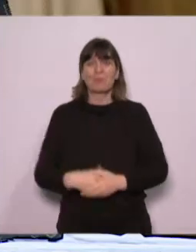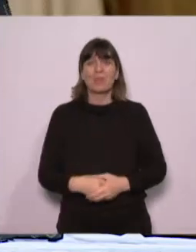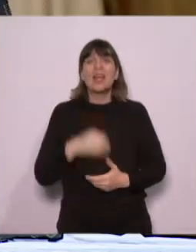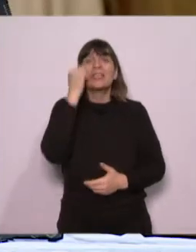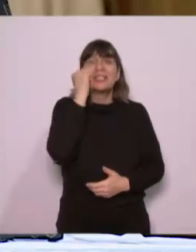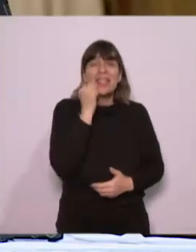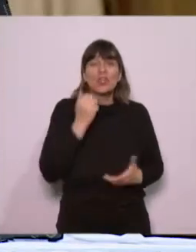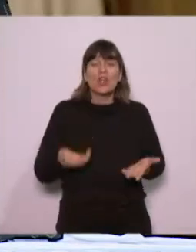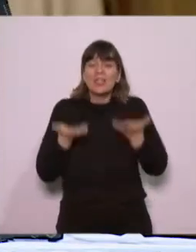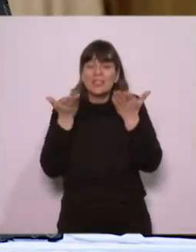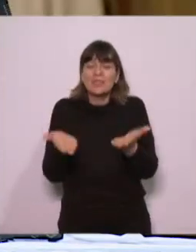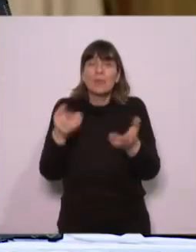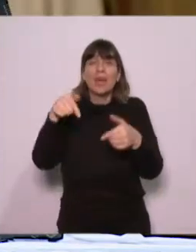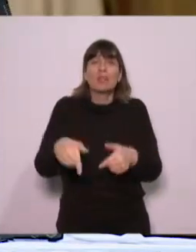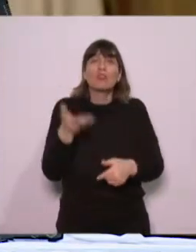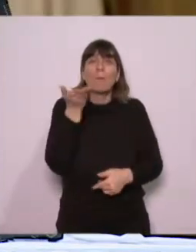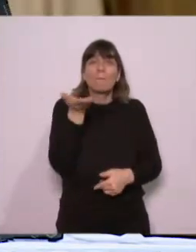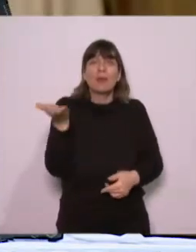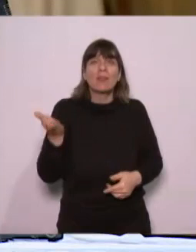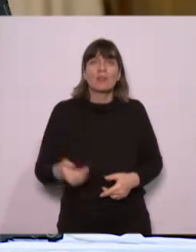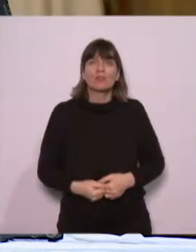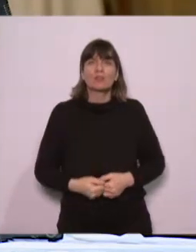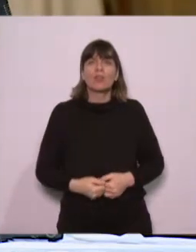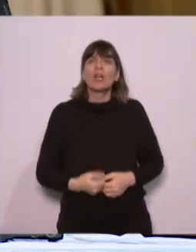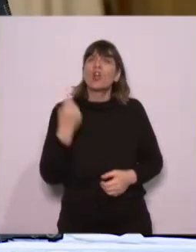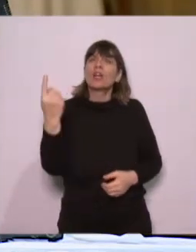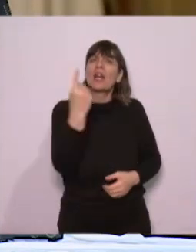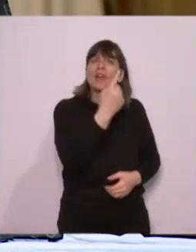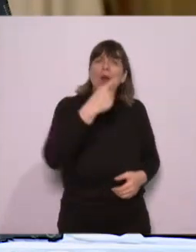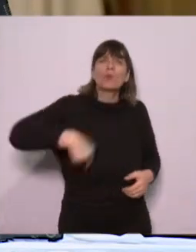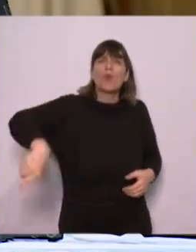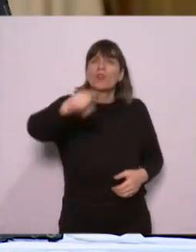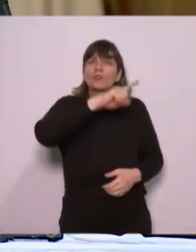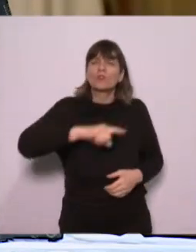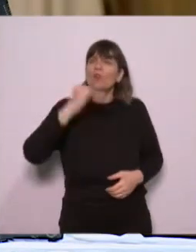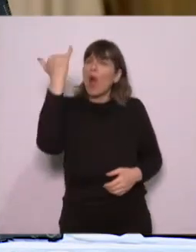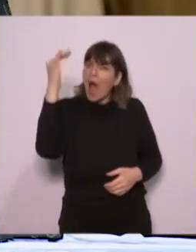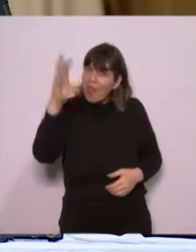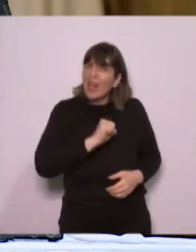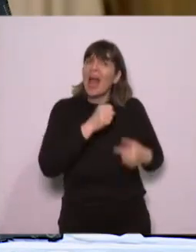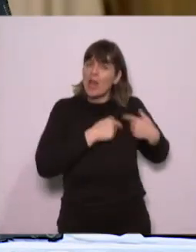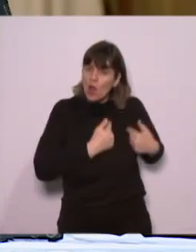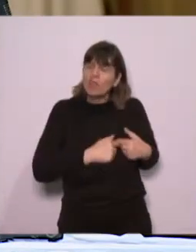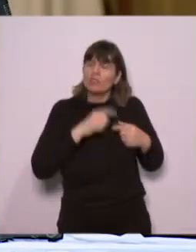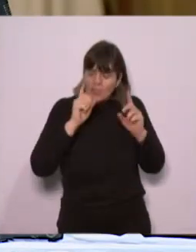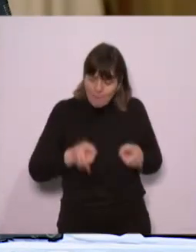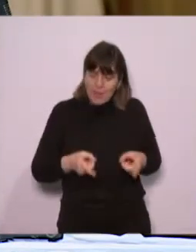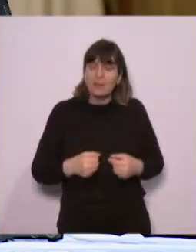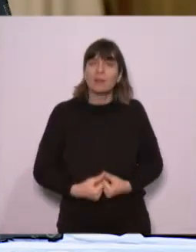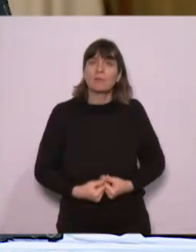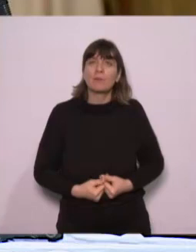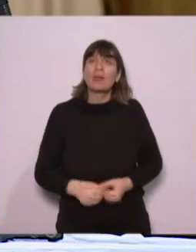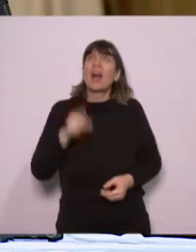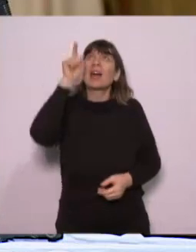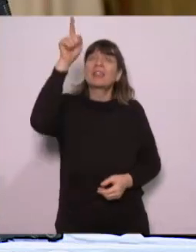Señor, recibe estos pedidos y los que cada uno de nosotros trae en su corazón. A